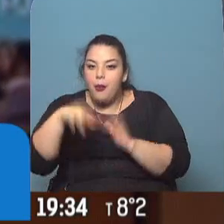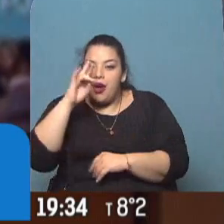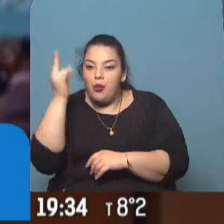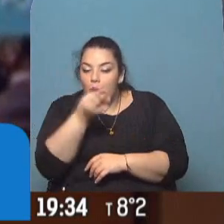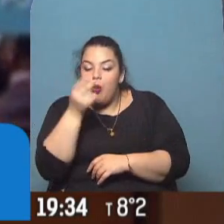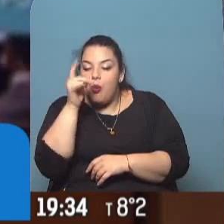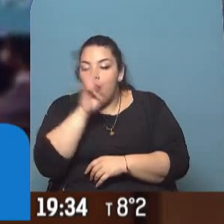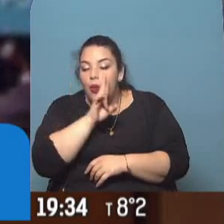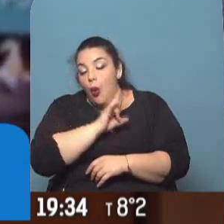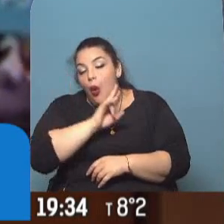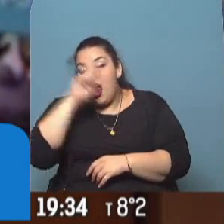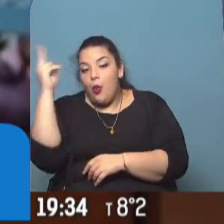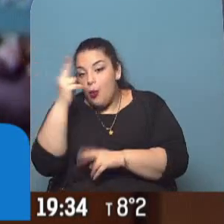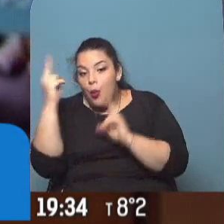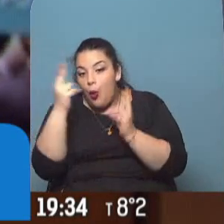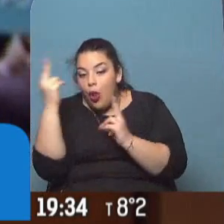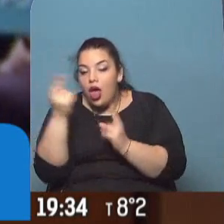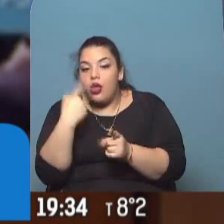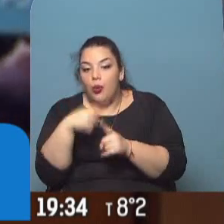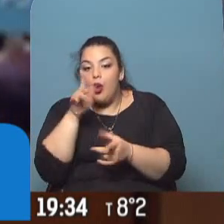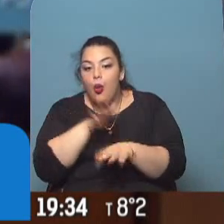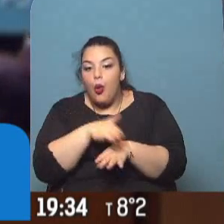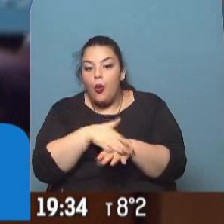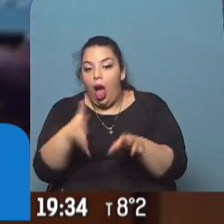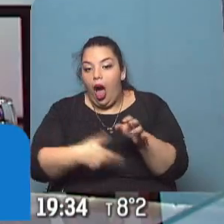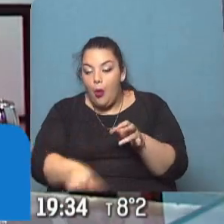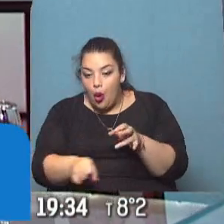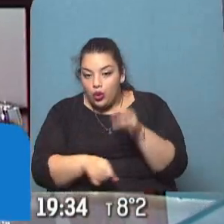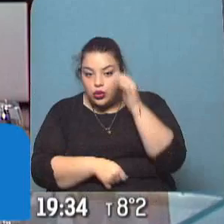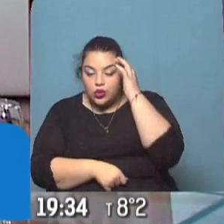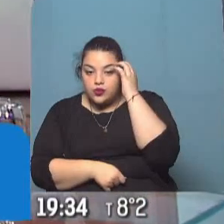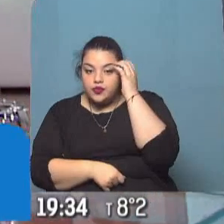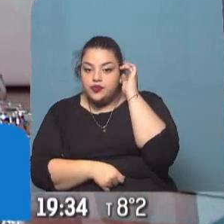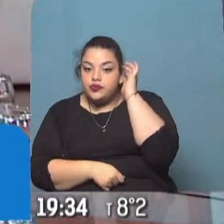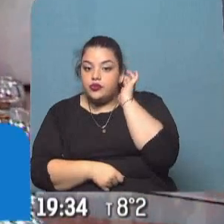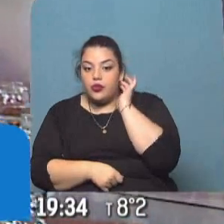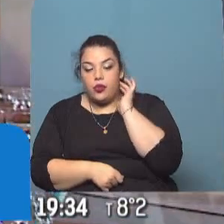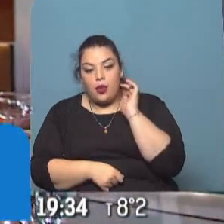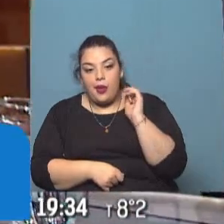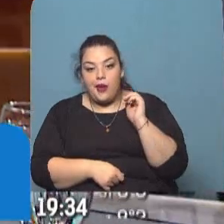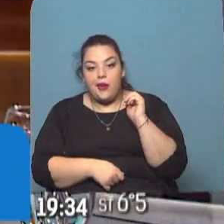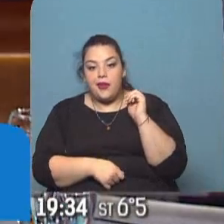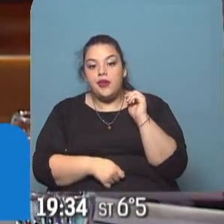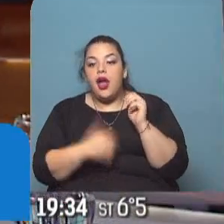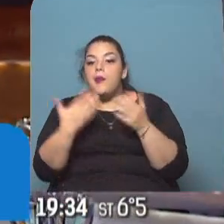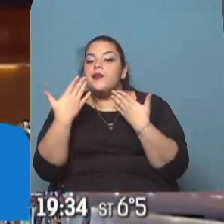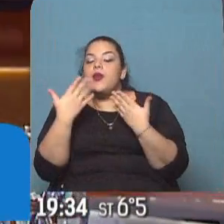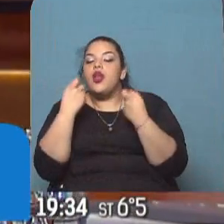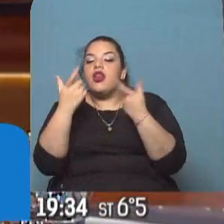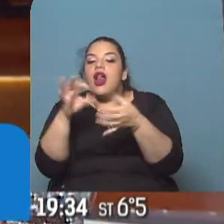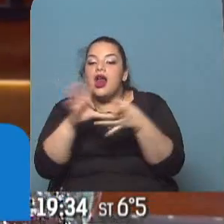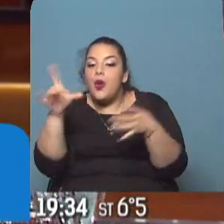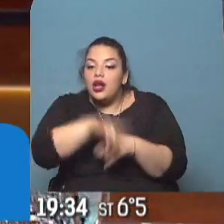anticoncepción o de salud reproductiva responsable. Ganar espacios de libertad es el Congreso, son las leyes, pero también son